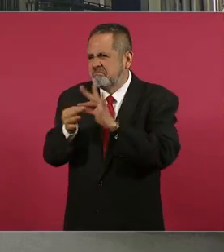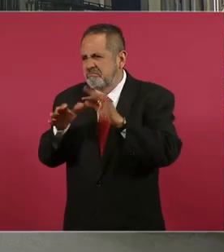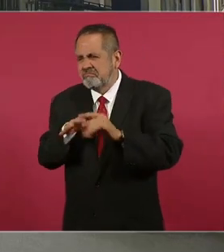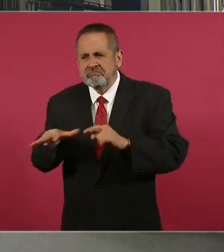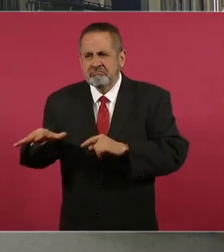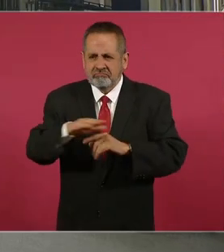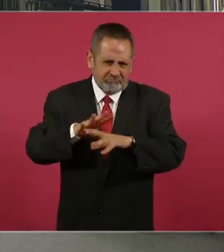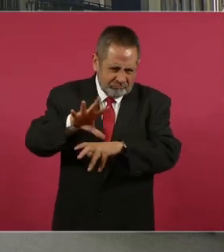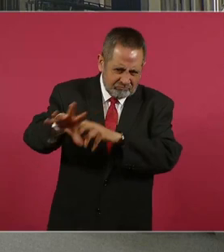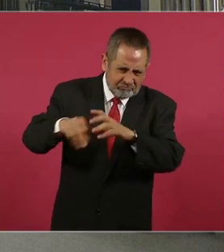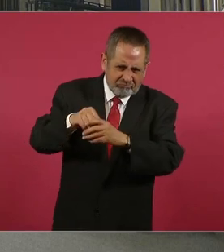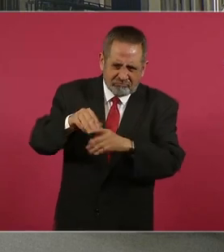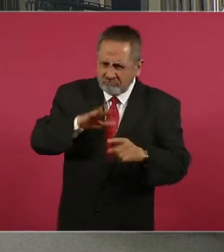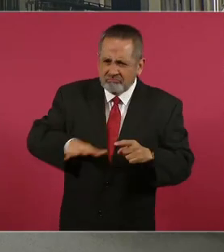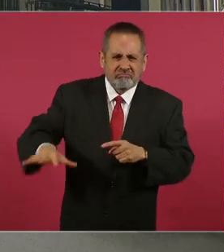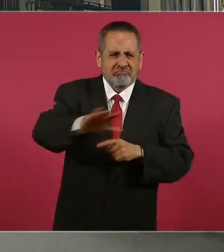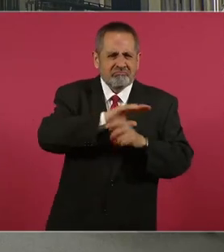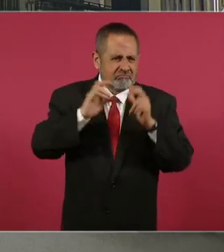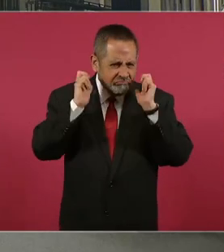todo Chiapas.